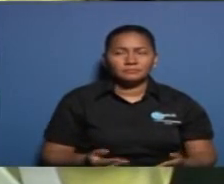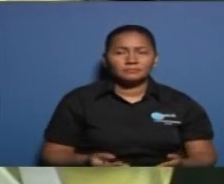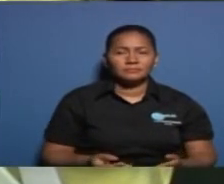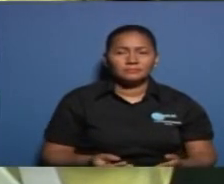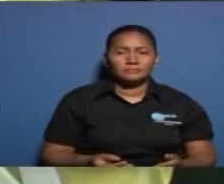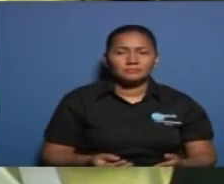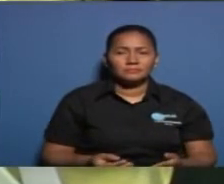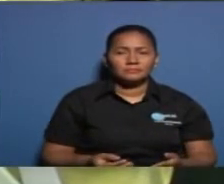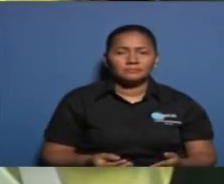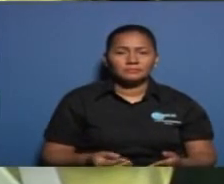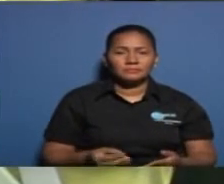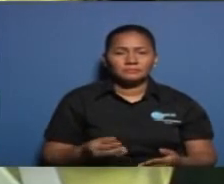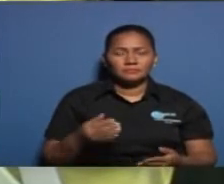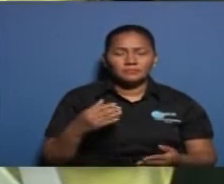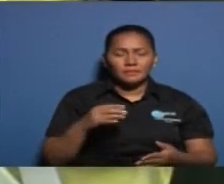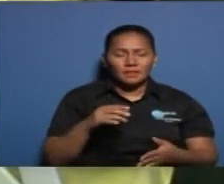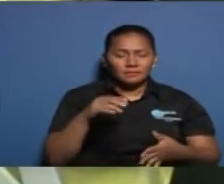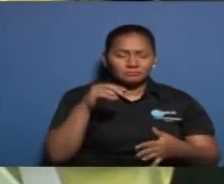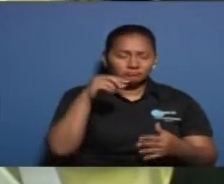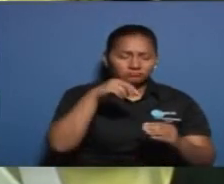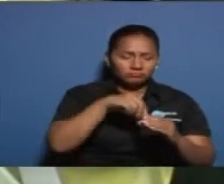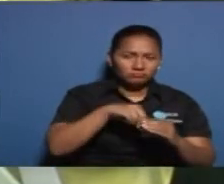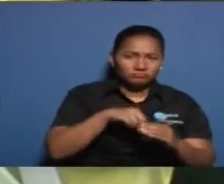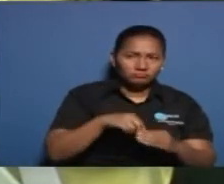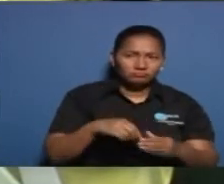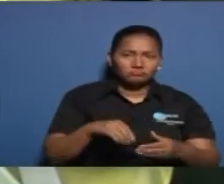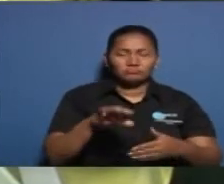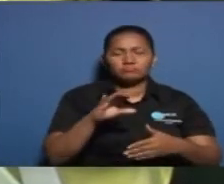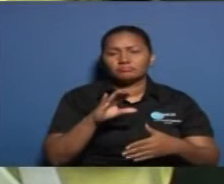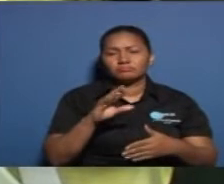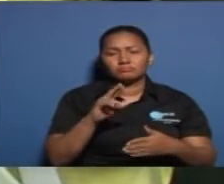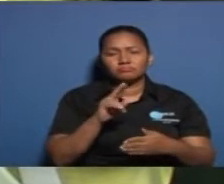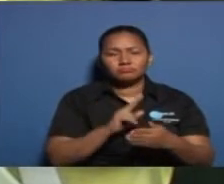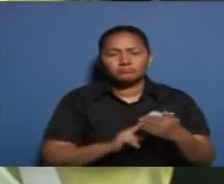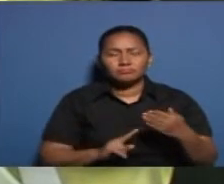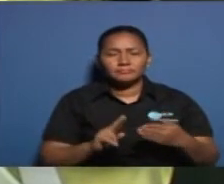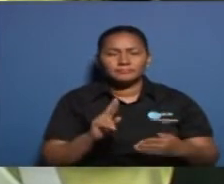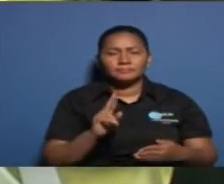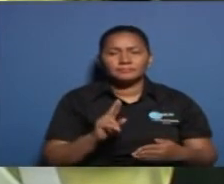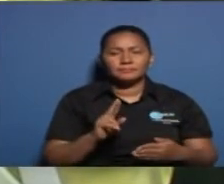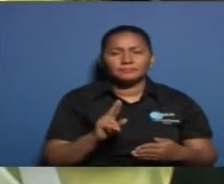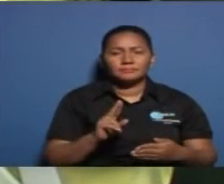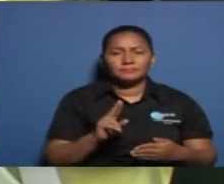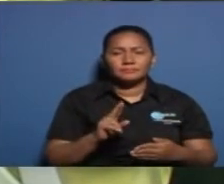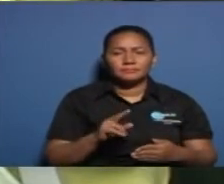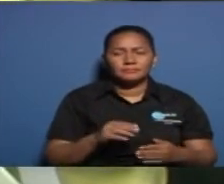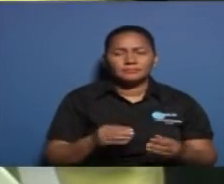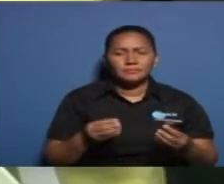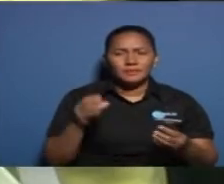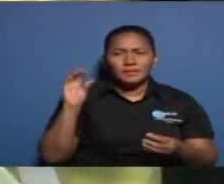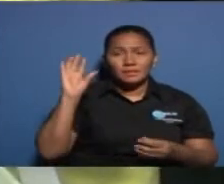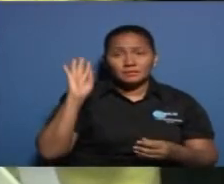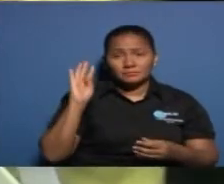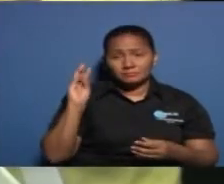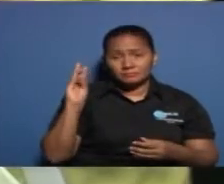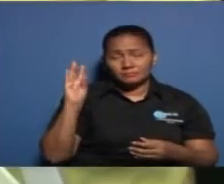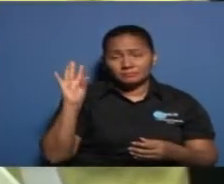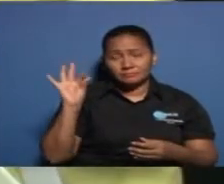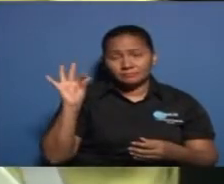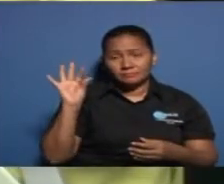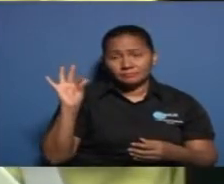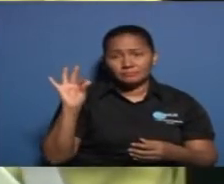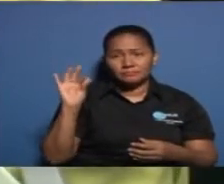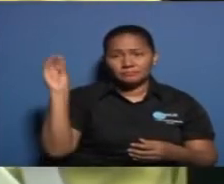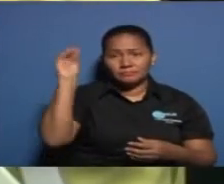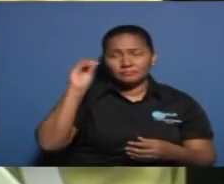académico por así decirlo no nos damos cuenta que el 99% de la gente está pensando de otra manera y actuando de otra manera qué es